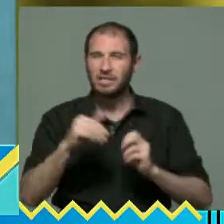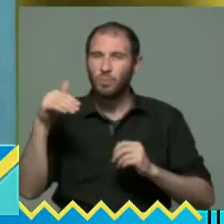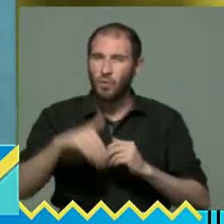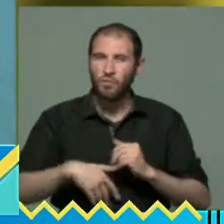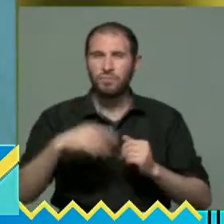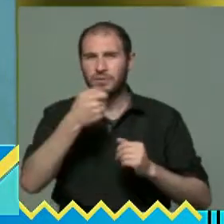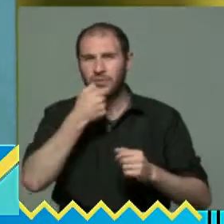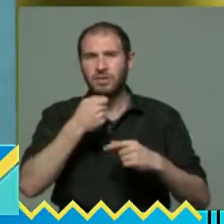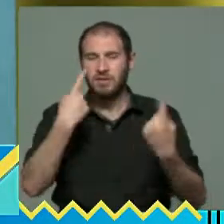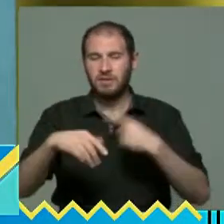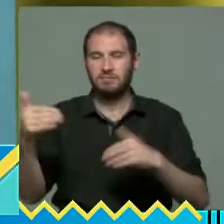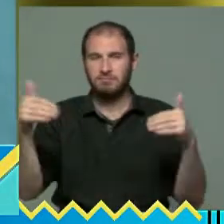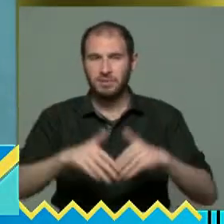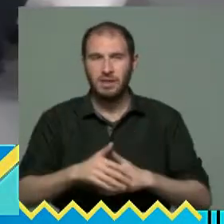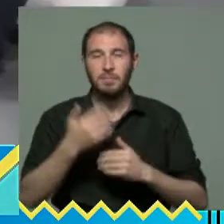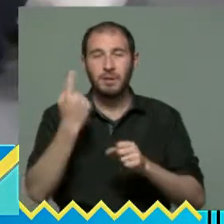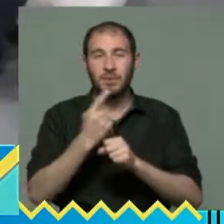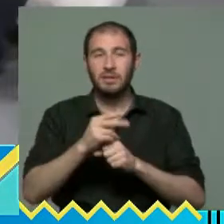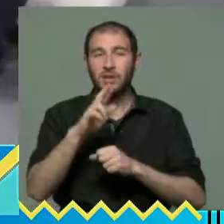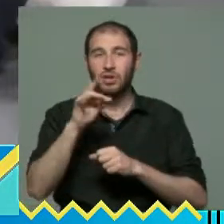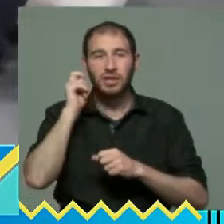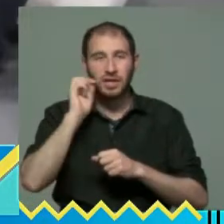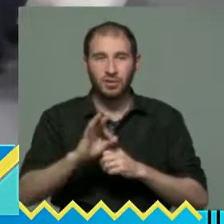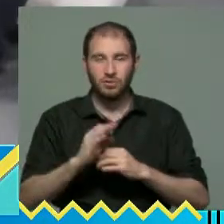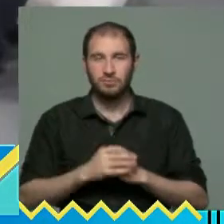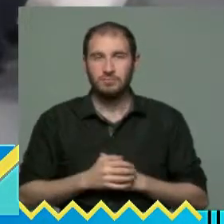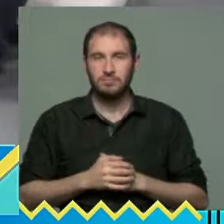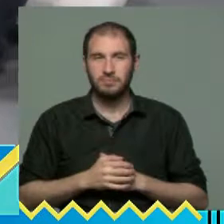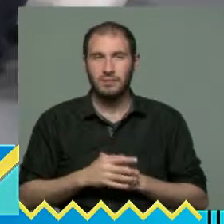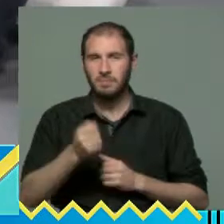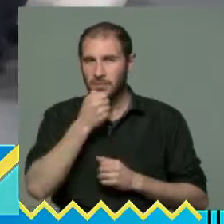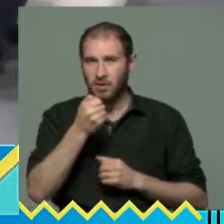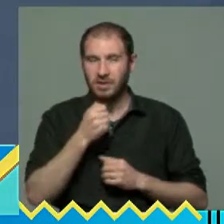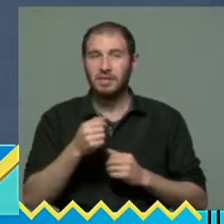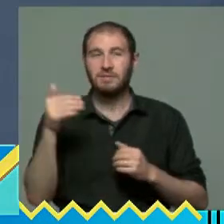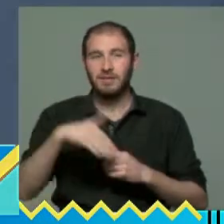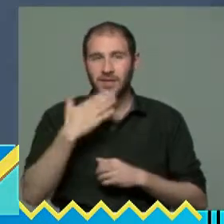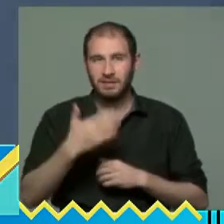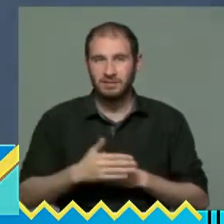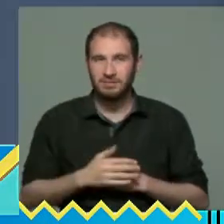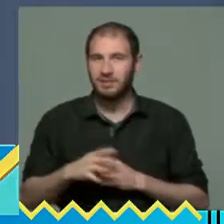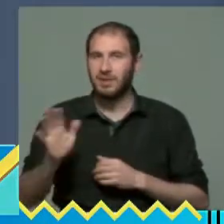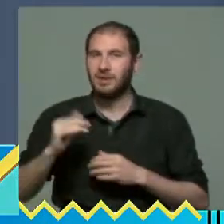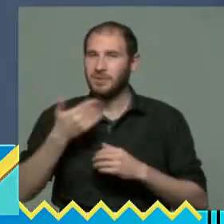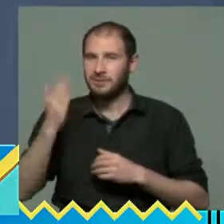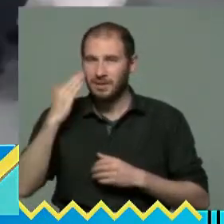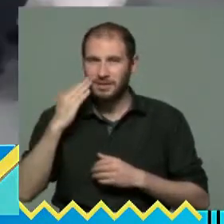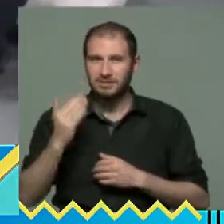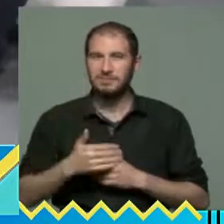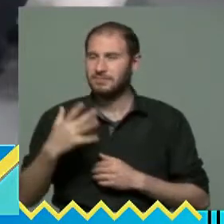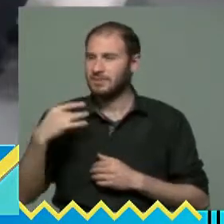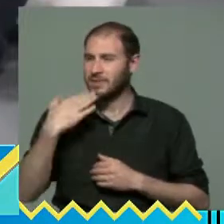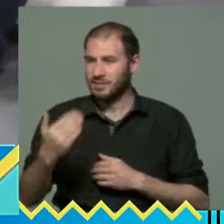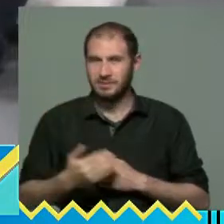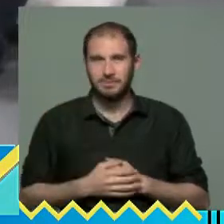con distintos periodistas que hemos invitado. Primero los saludo a Rodrigo Sepúlveda, periodista y docente. Muchas gracias, Rodrigo, por estar aquí. Hola, ¿qué tal? Buenas tardes. Gracias por la